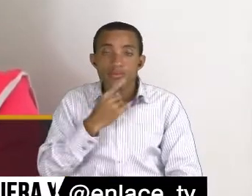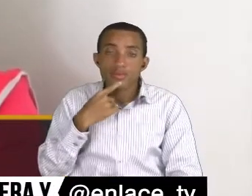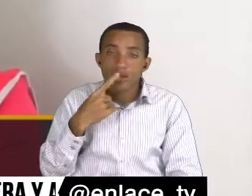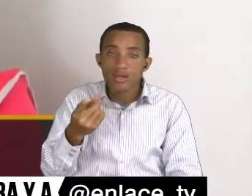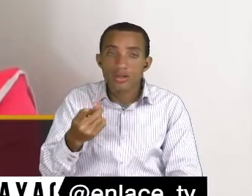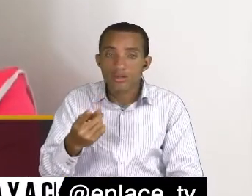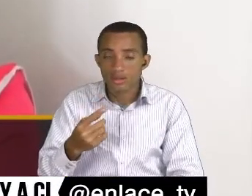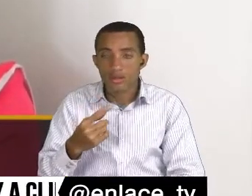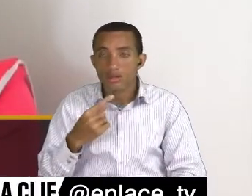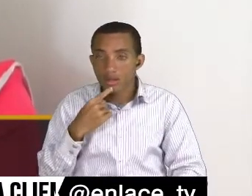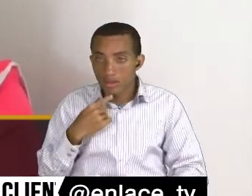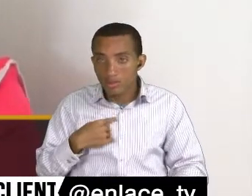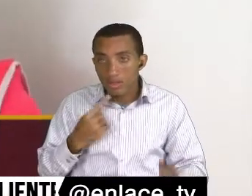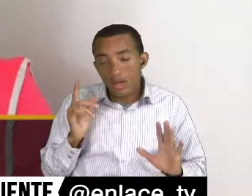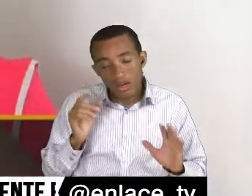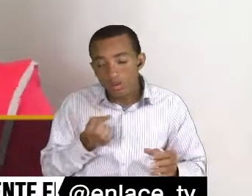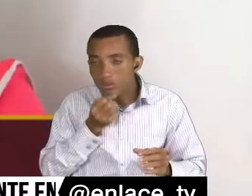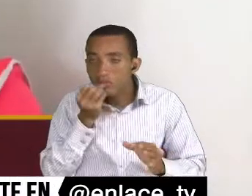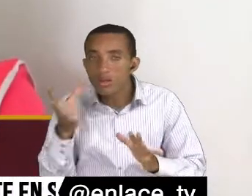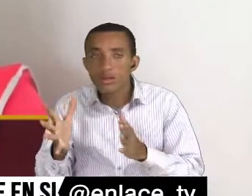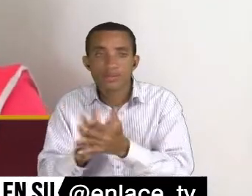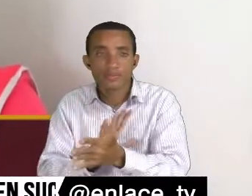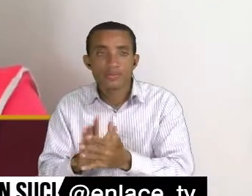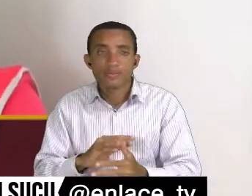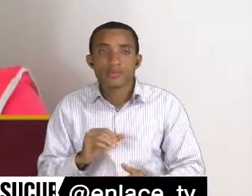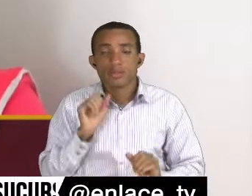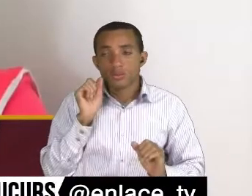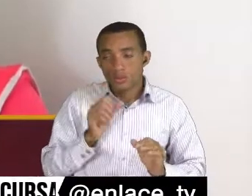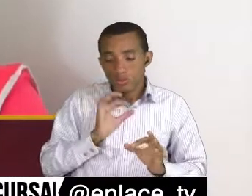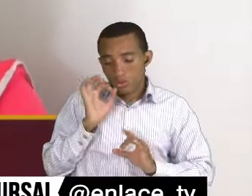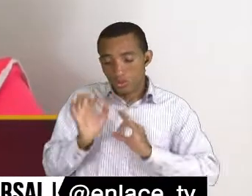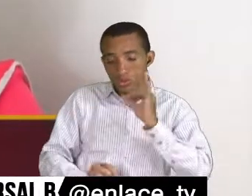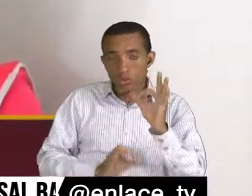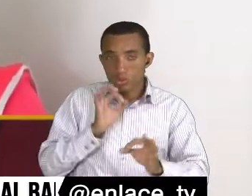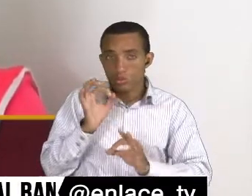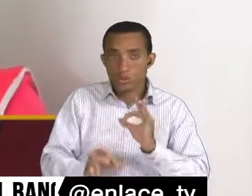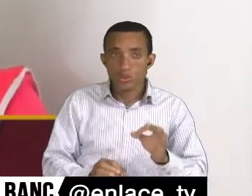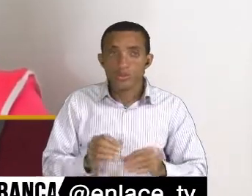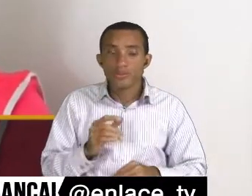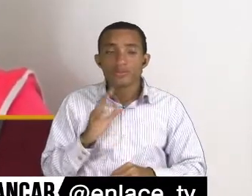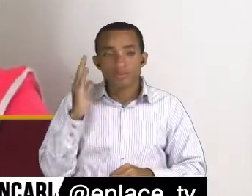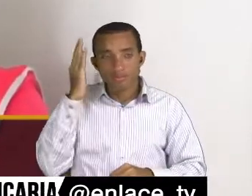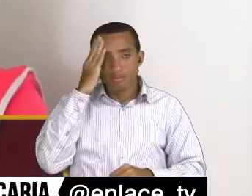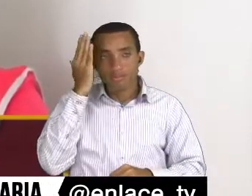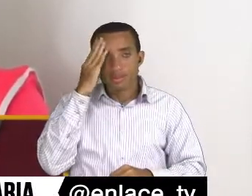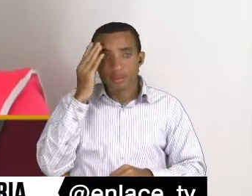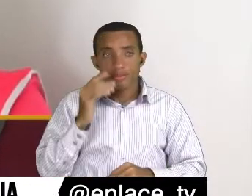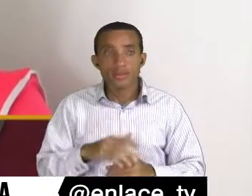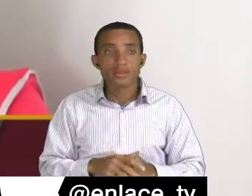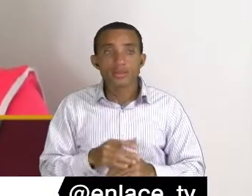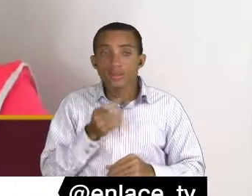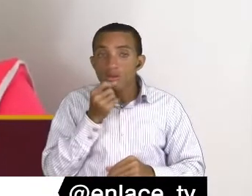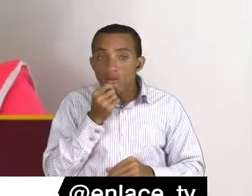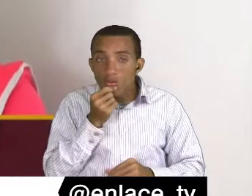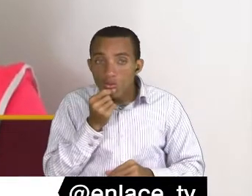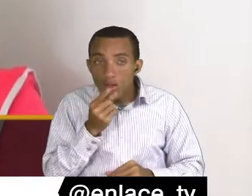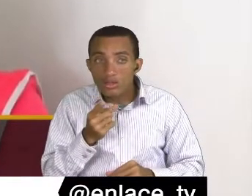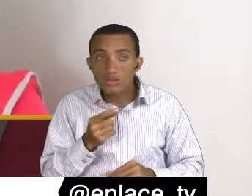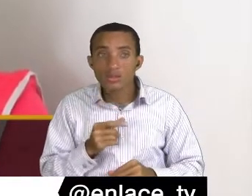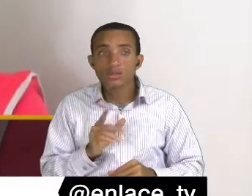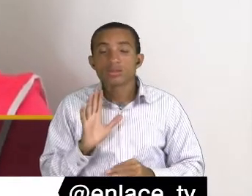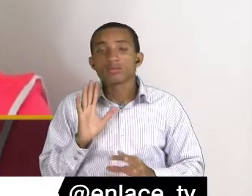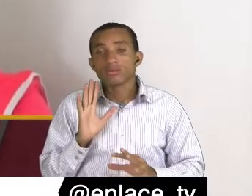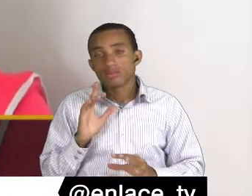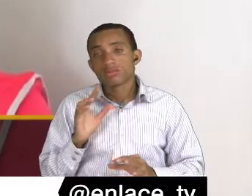¿Qué le pido? Le pido protecciones de seguridad, porque para nadie es un secreto que esto no es fácil. Le pido protecciones